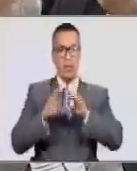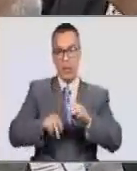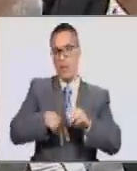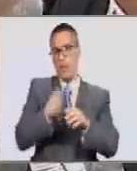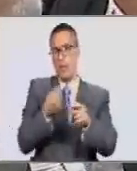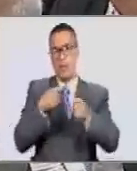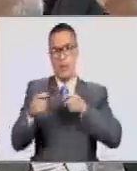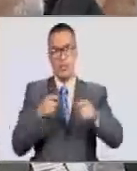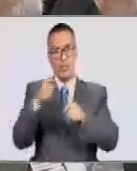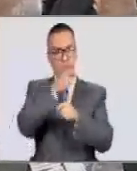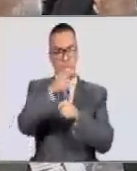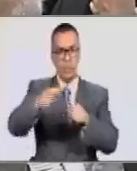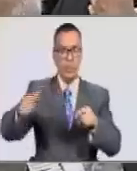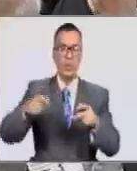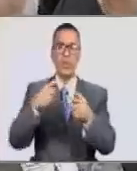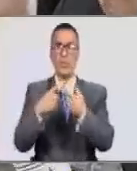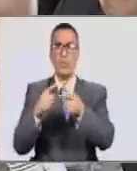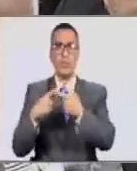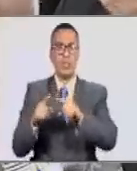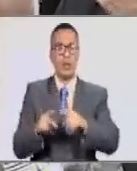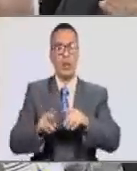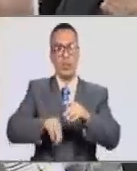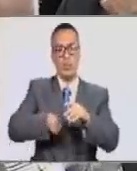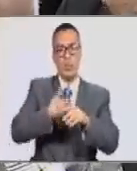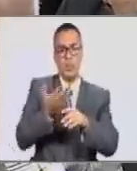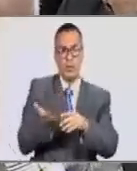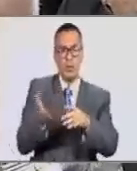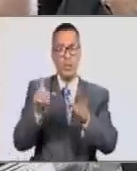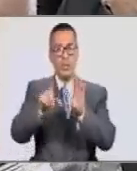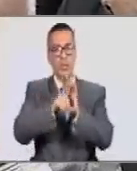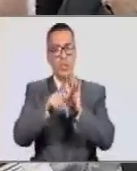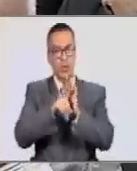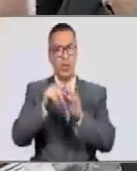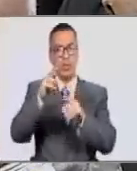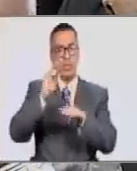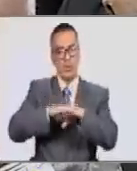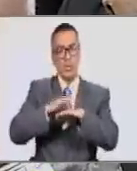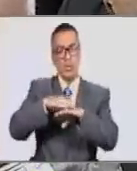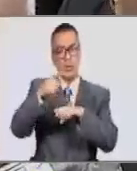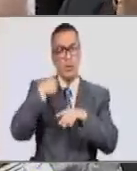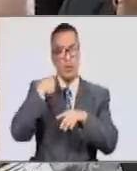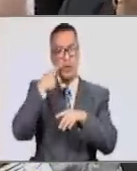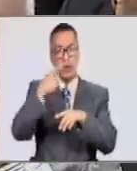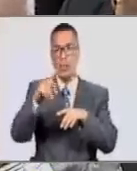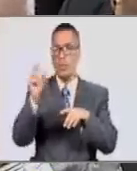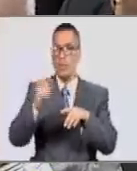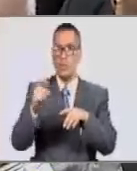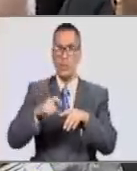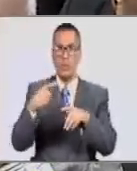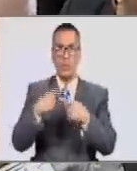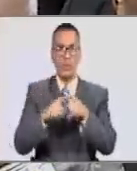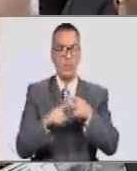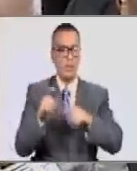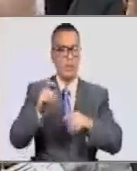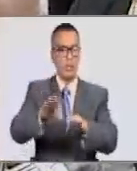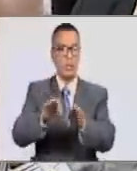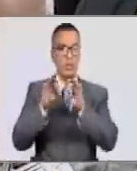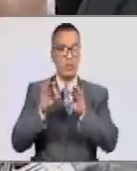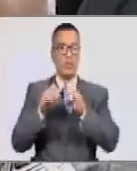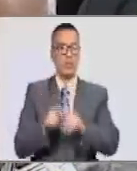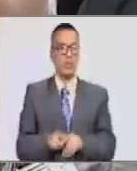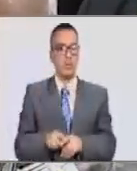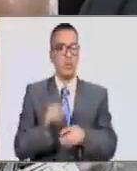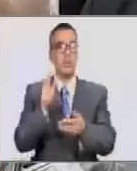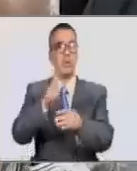haber acción popular de inconstitucionalidad o por violación de legalidad. En consecuencia, creemos que no requiere calificación de parte interesada. Cabe